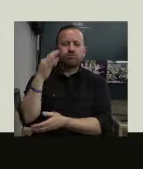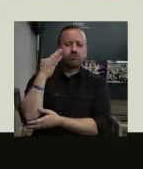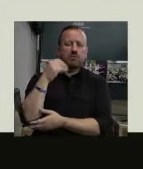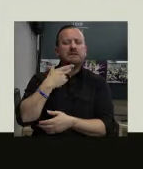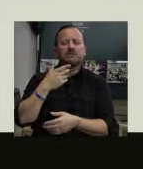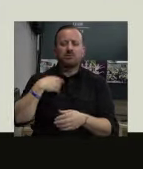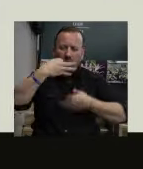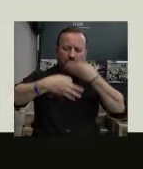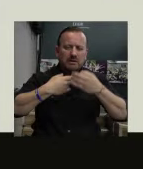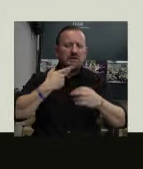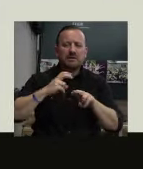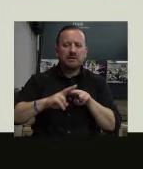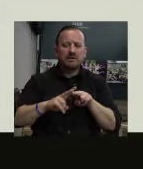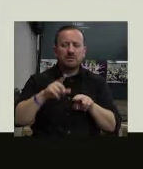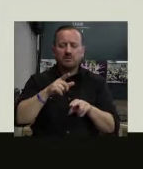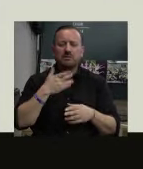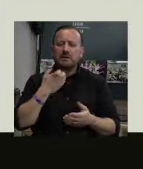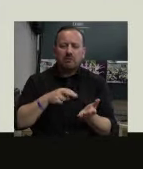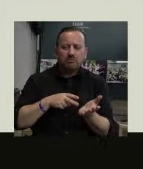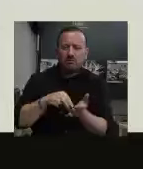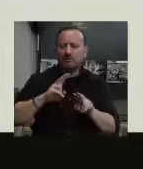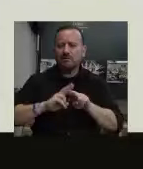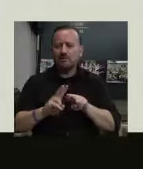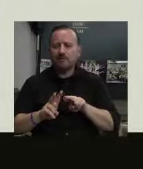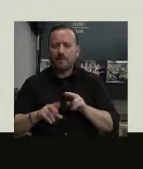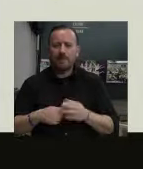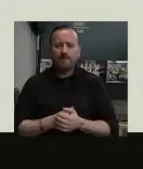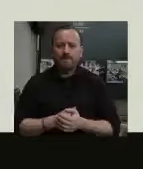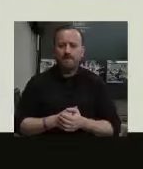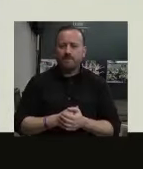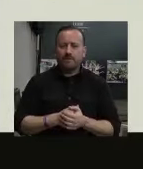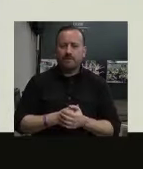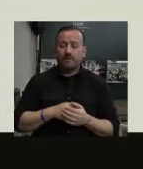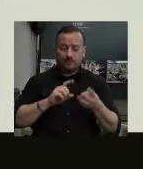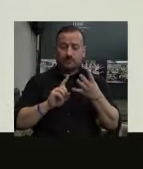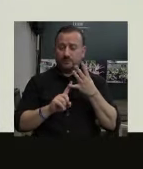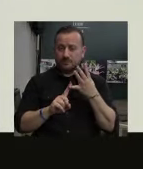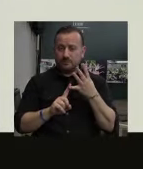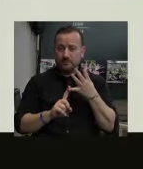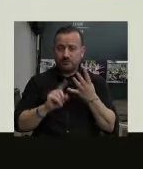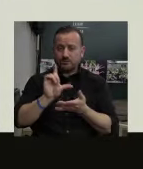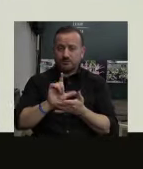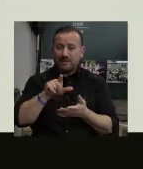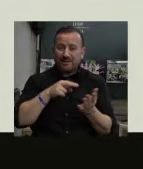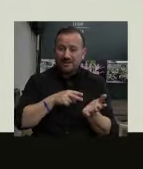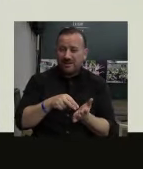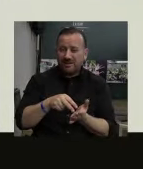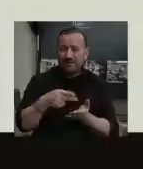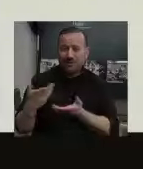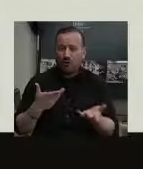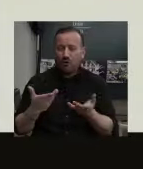que hicimos los pasos que dimos en cuarto lugar esos pasos Cómo se